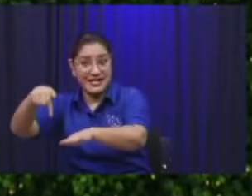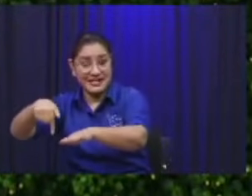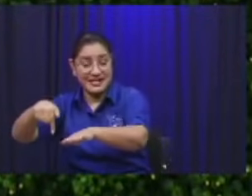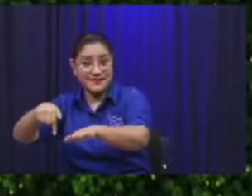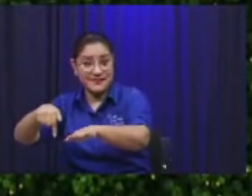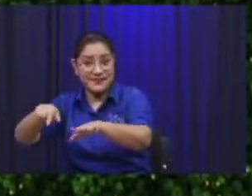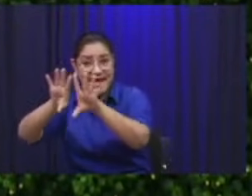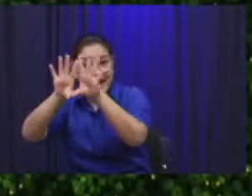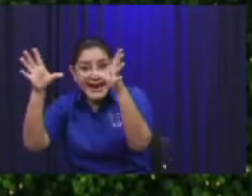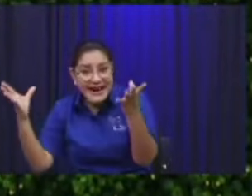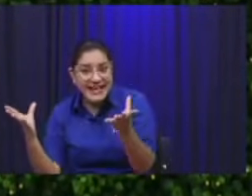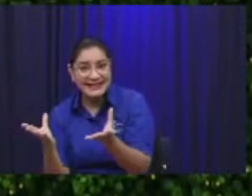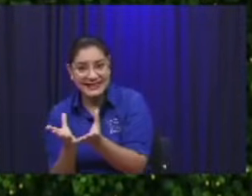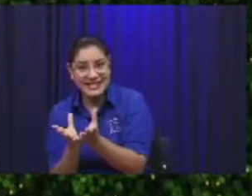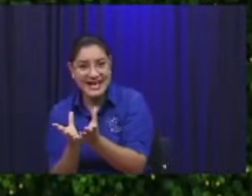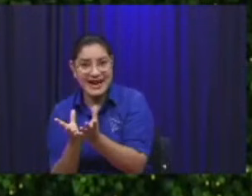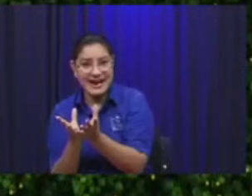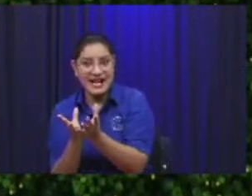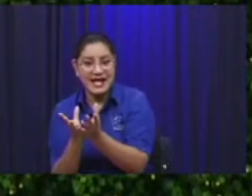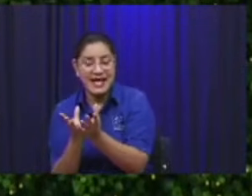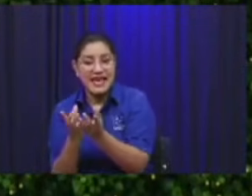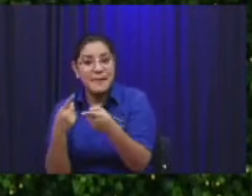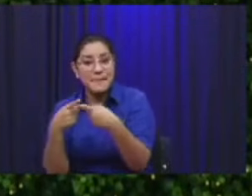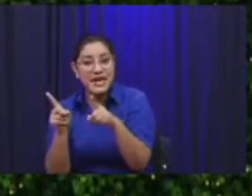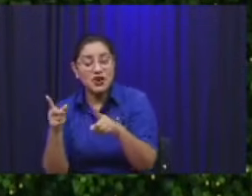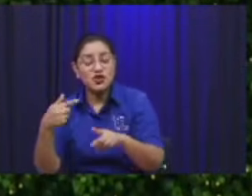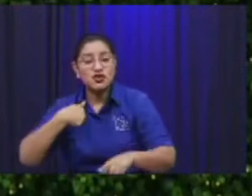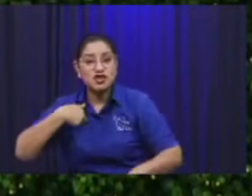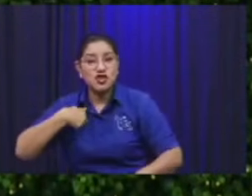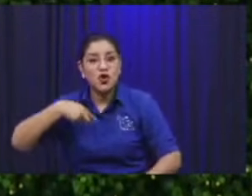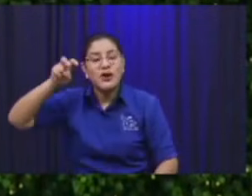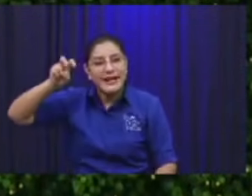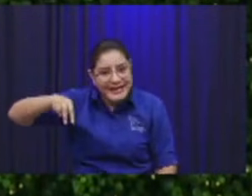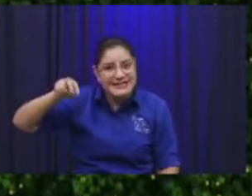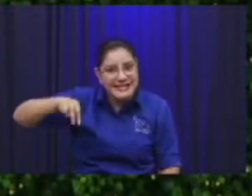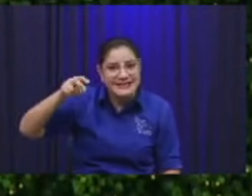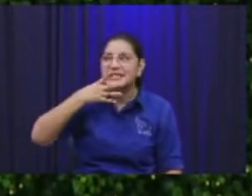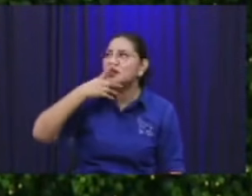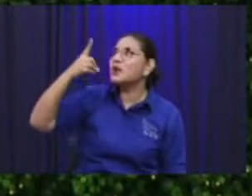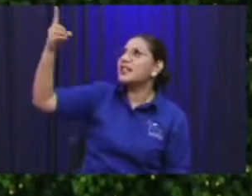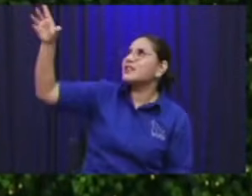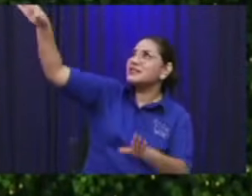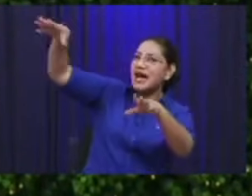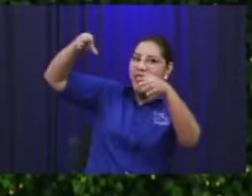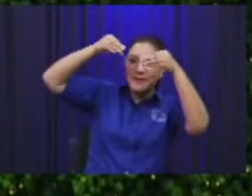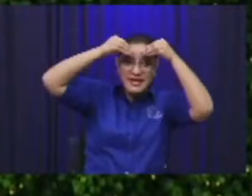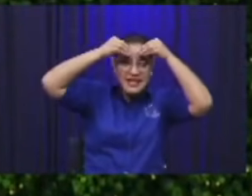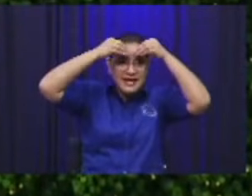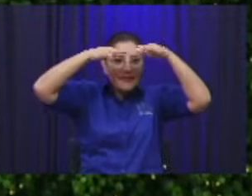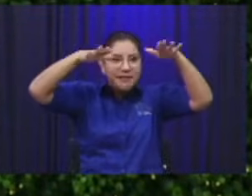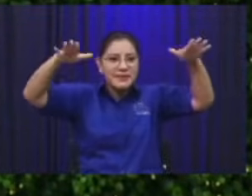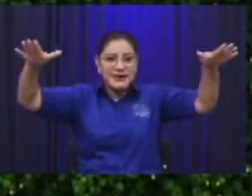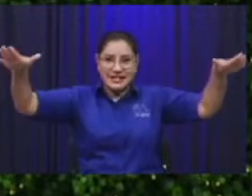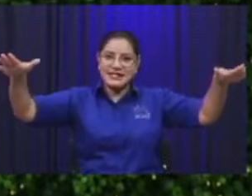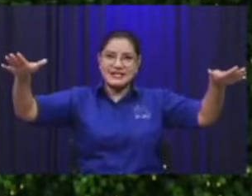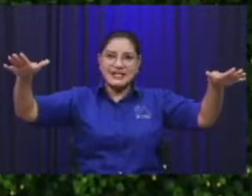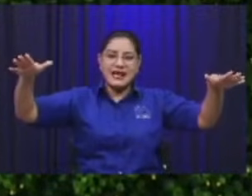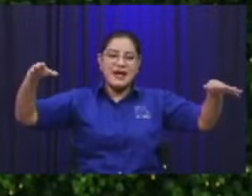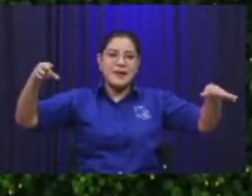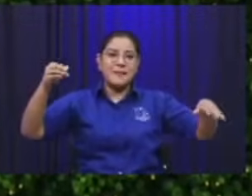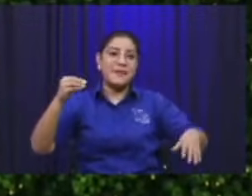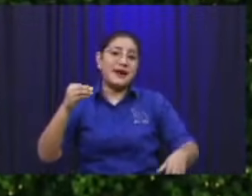entonces ahora voy a necesitar que digamos me ministre incluso para prosperar me